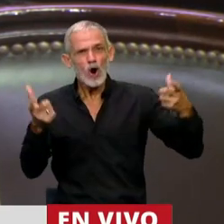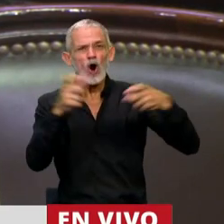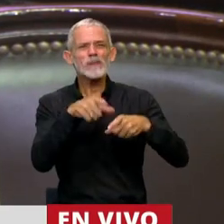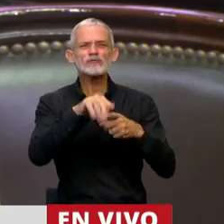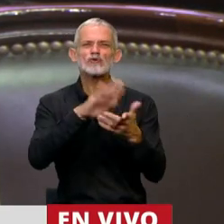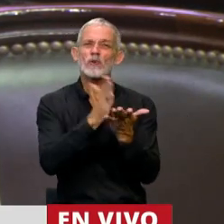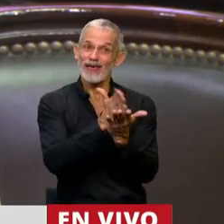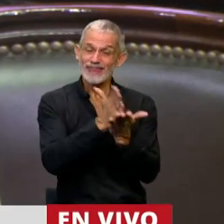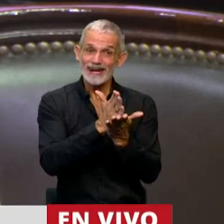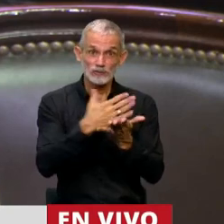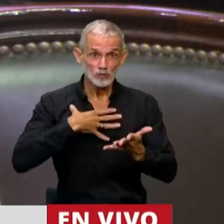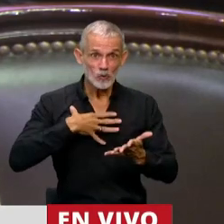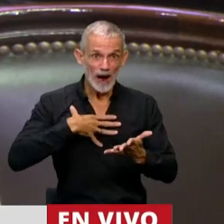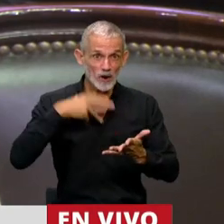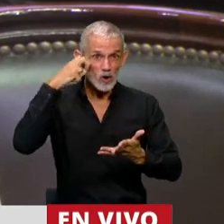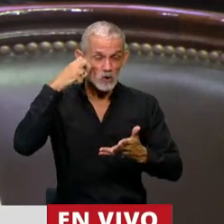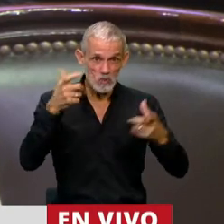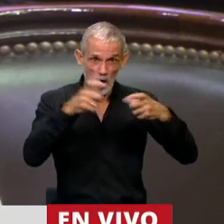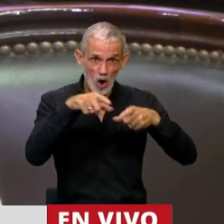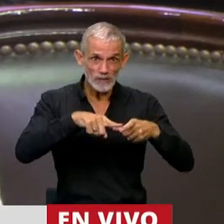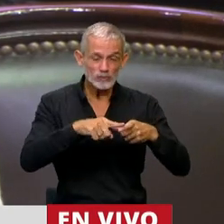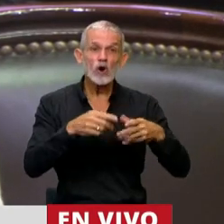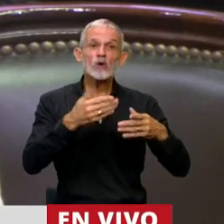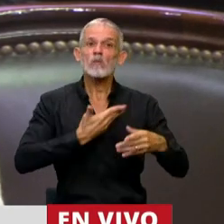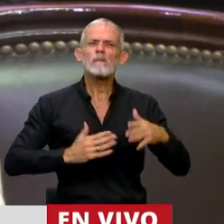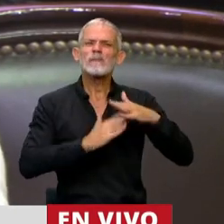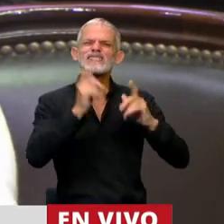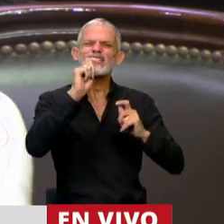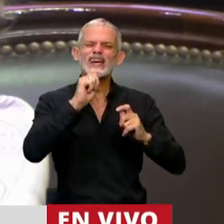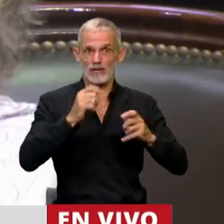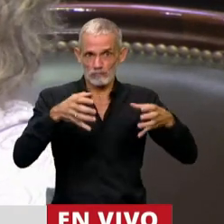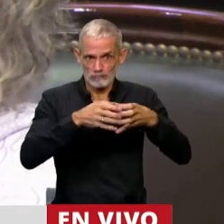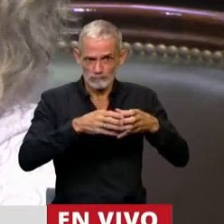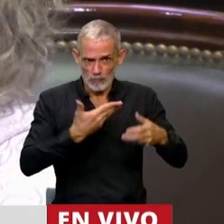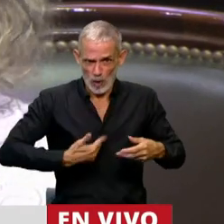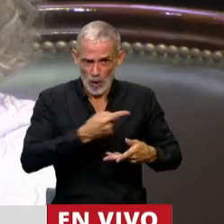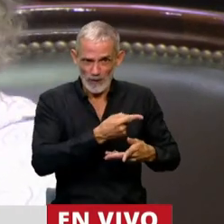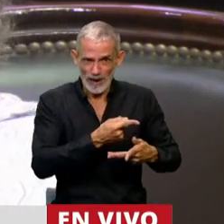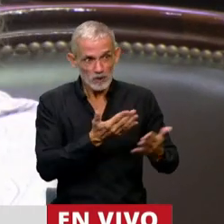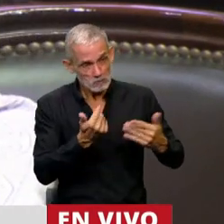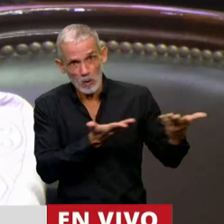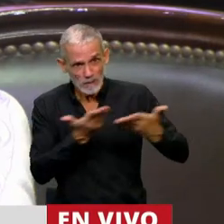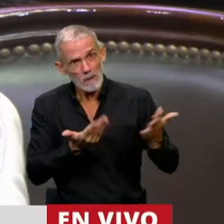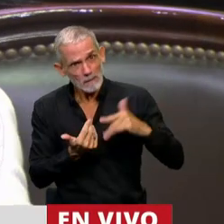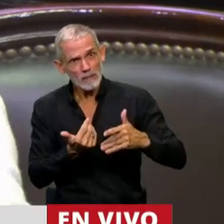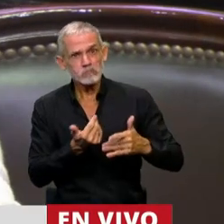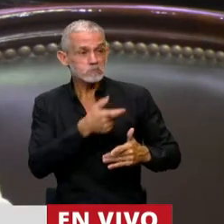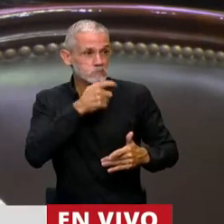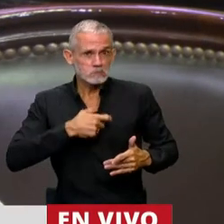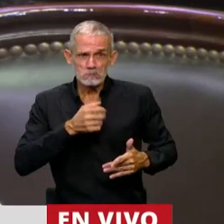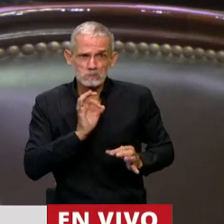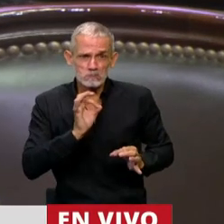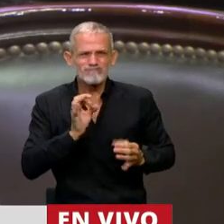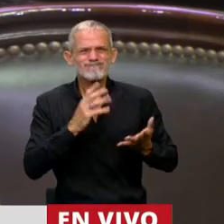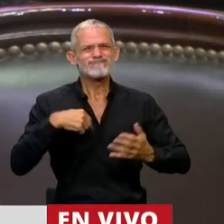de Derechos Humanos de esta Cámara, presidida por el oficialismo. No hemos obtenido ninguna respuesta, porque en realidad